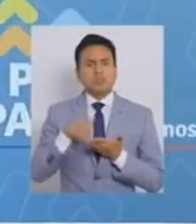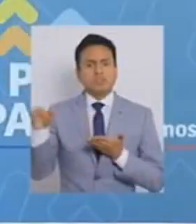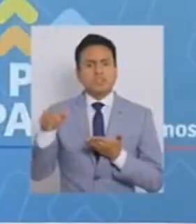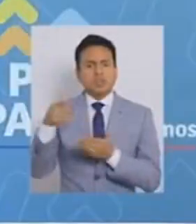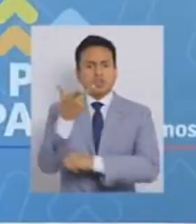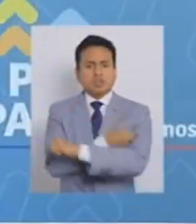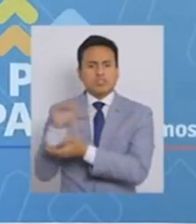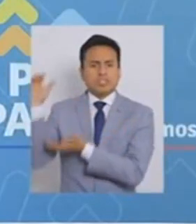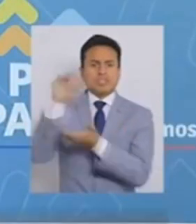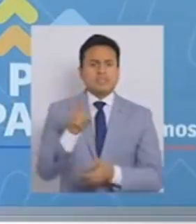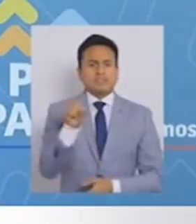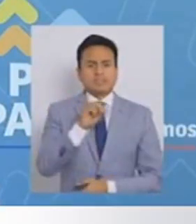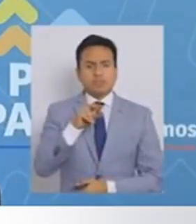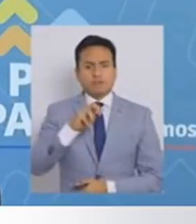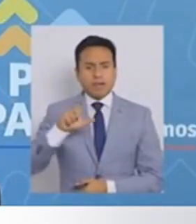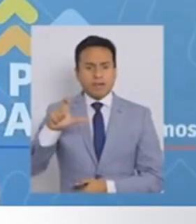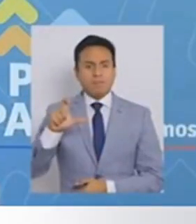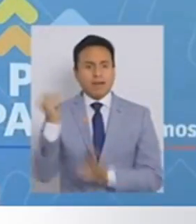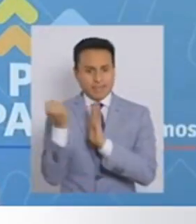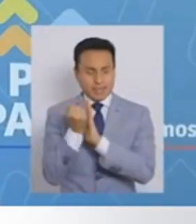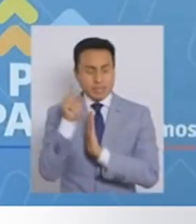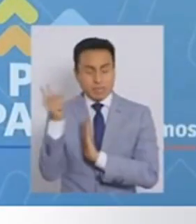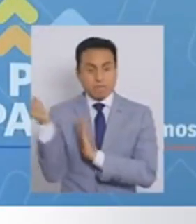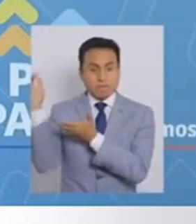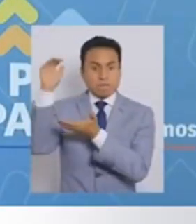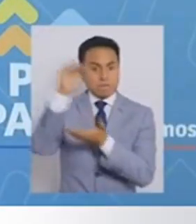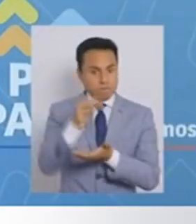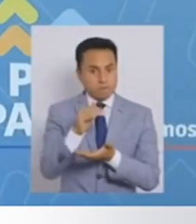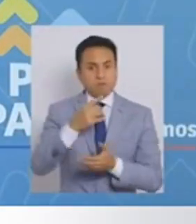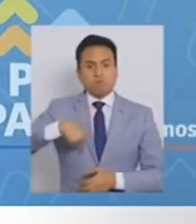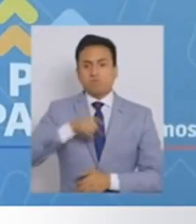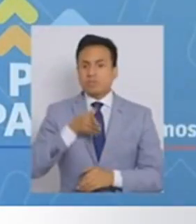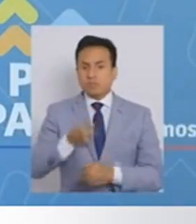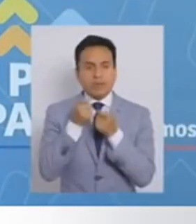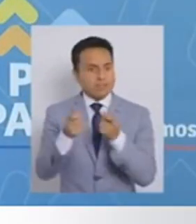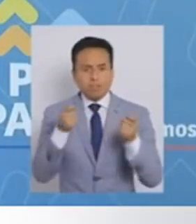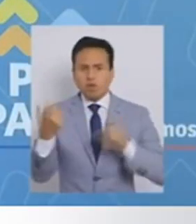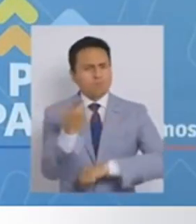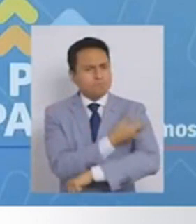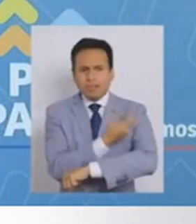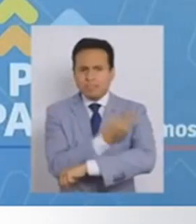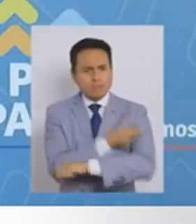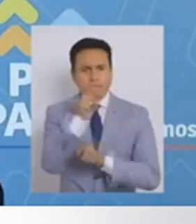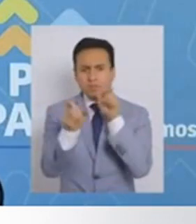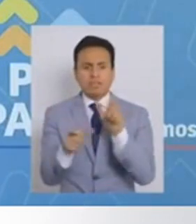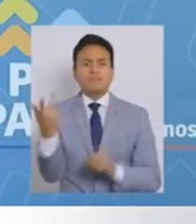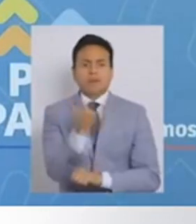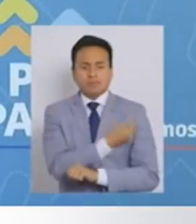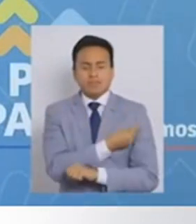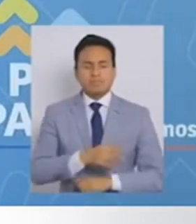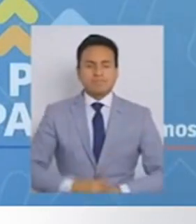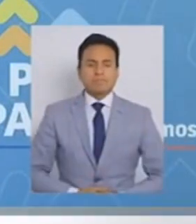de vacunas y novak y obviamente que vamos a seguir insistiendo en la campaña masiva de vacunación